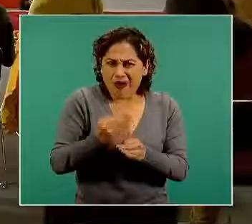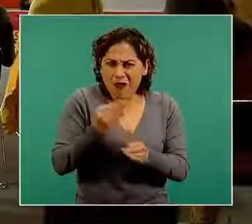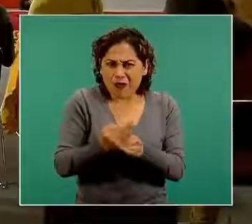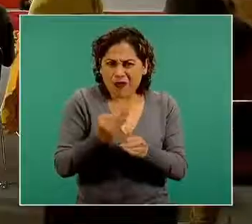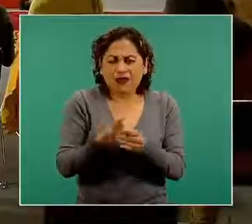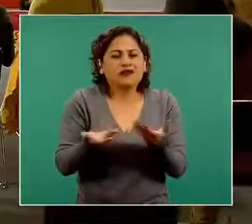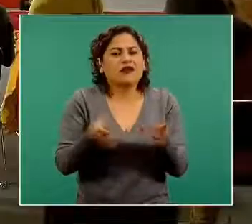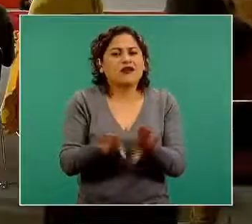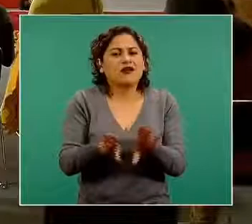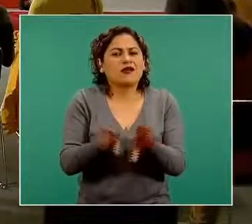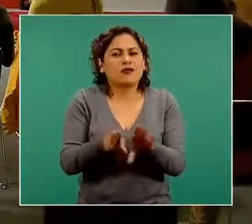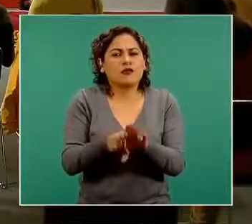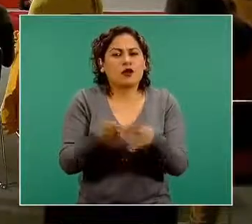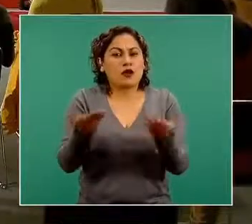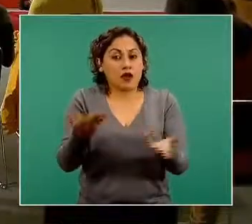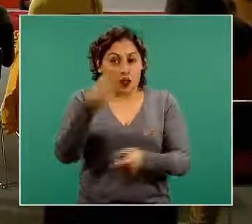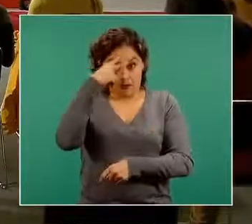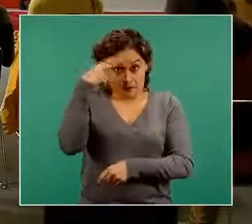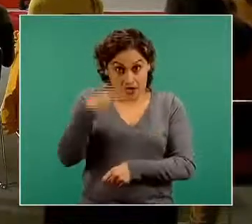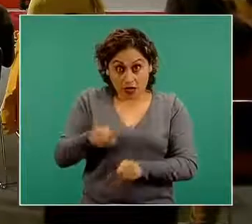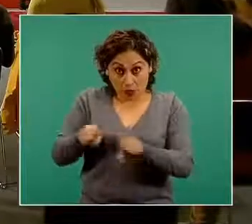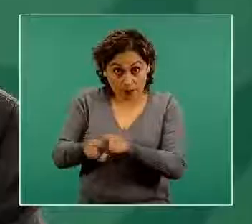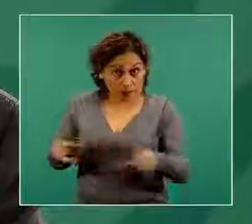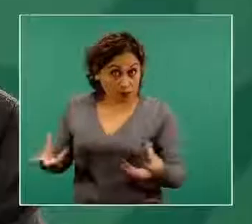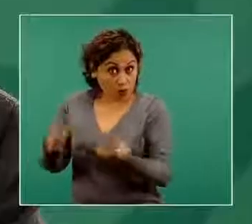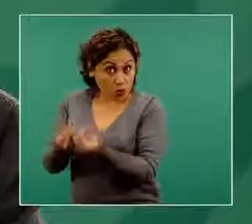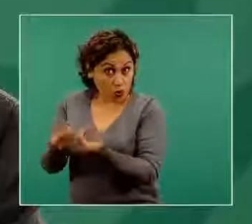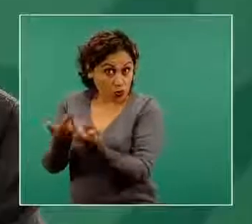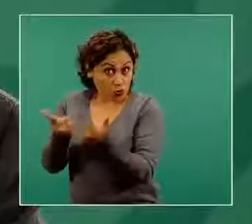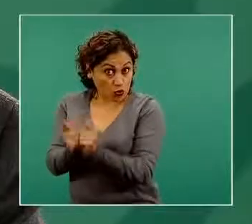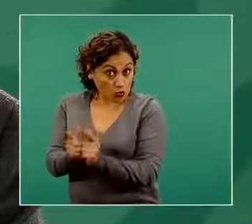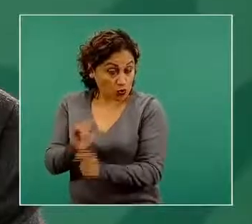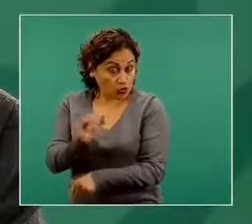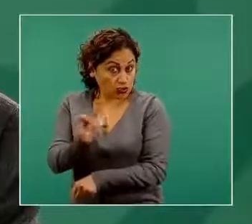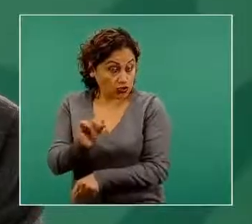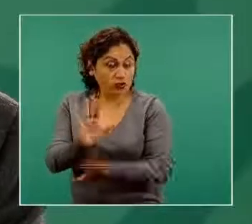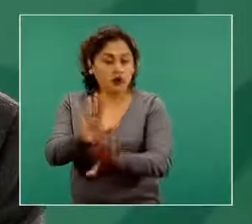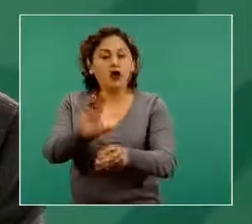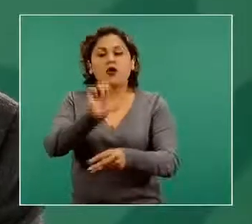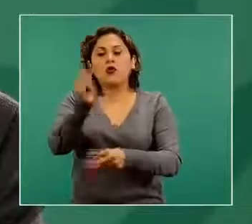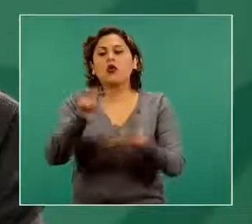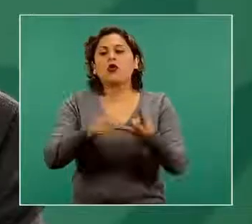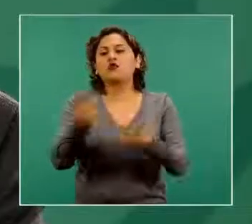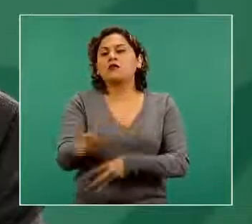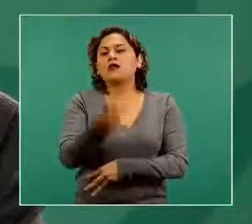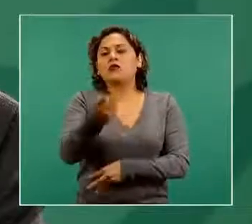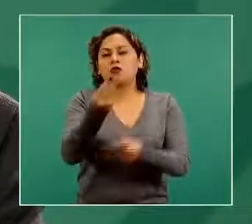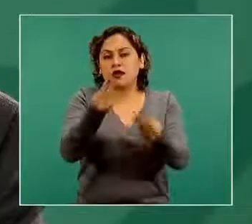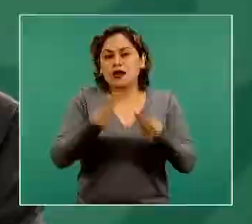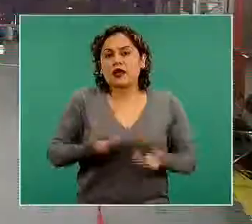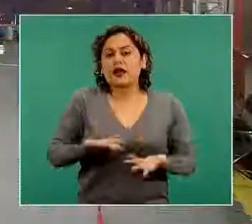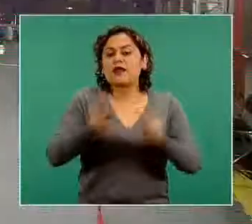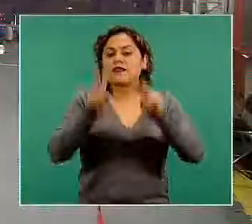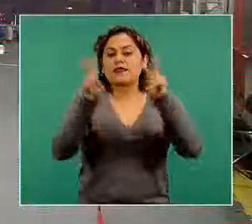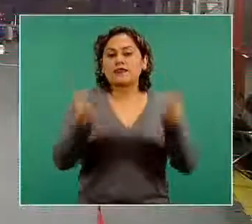distribución. ¿México haría algo así? Y si nos puede comentar sobre AstraZeneca, ya